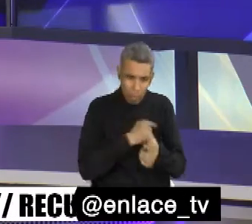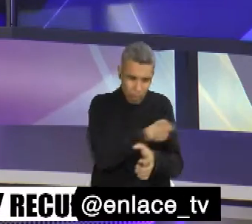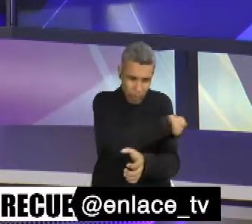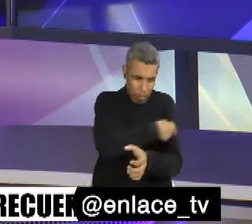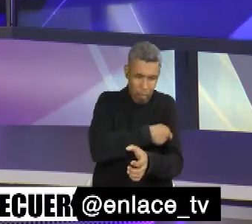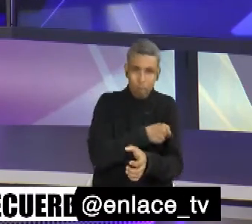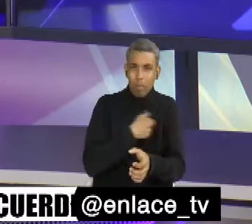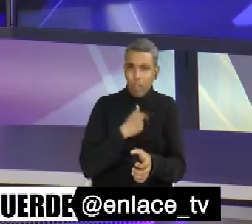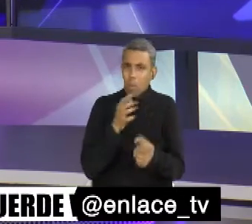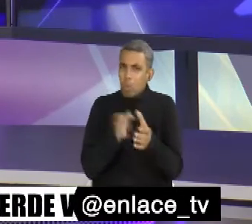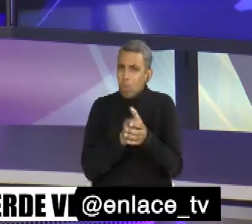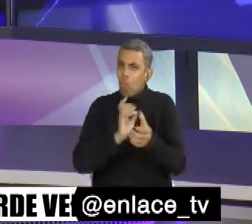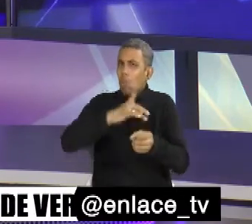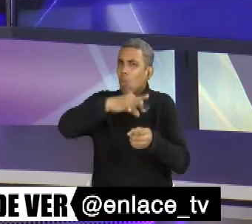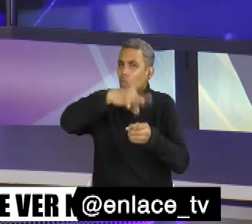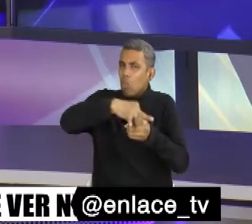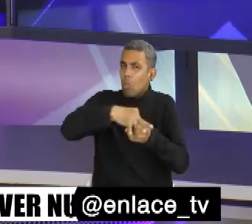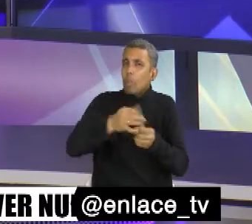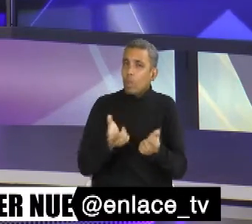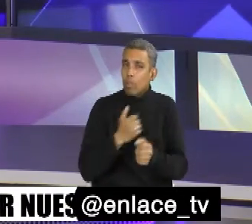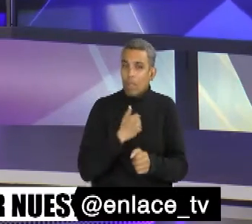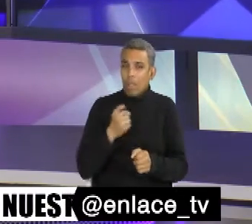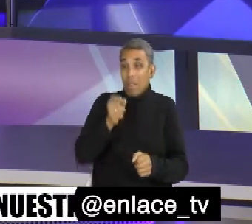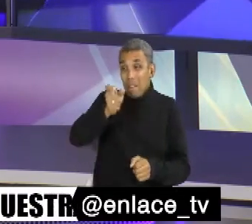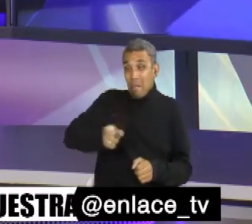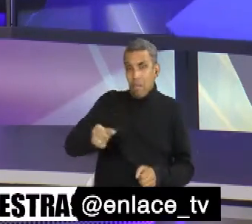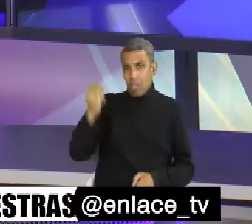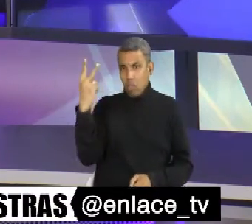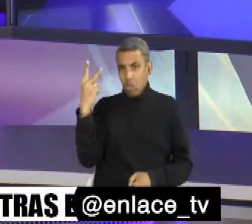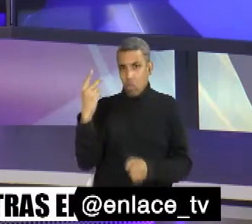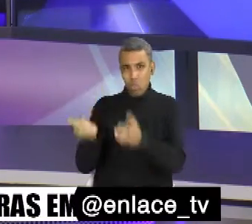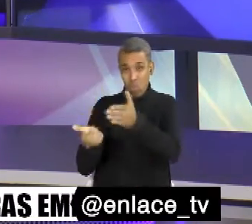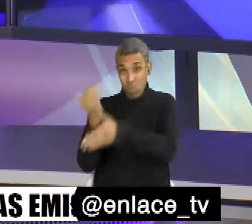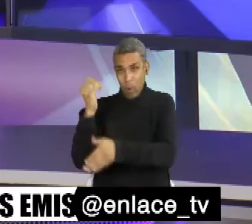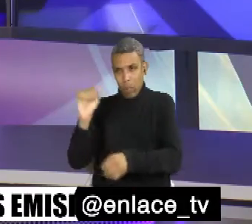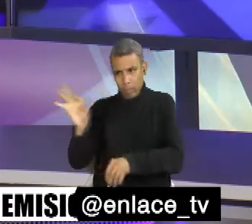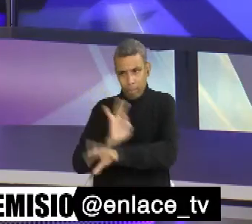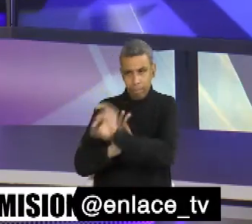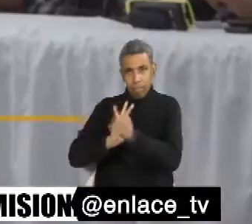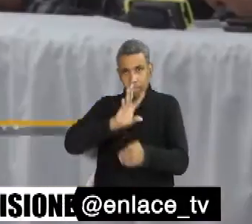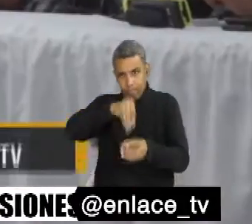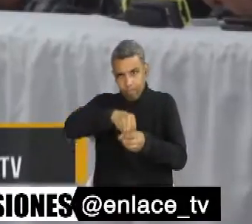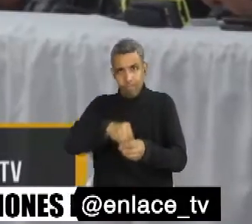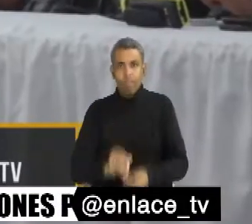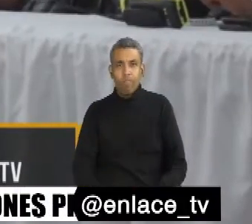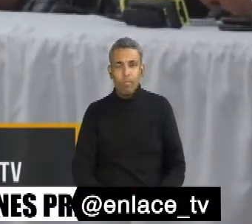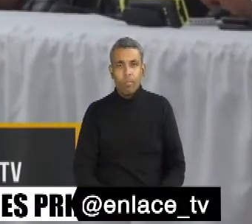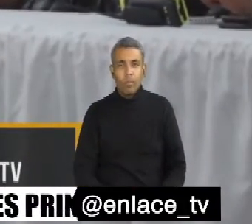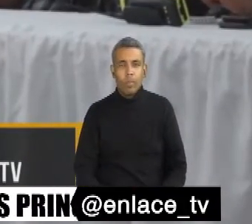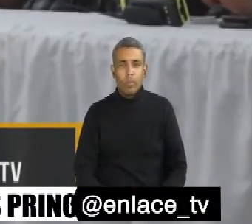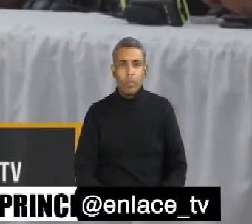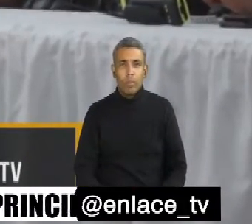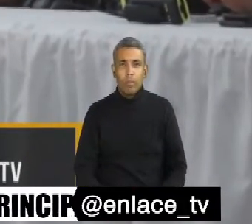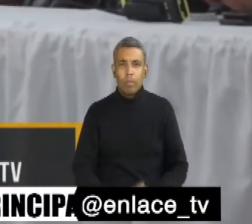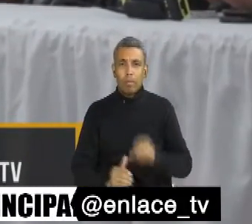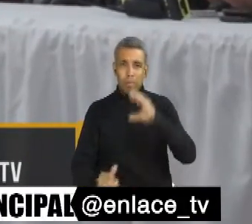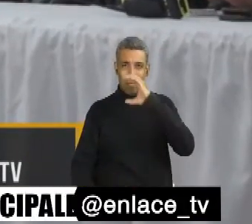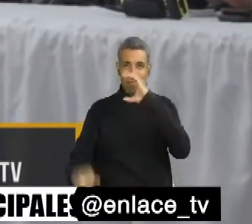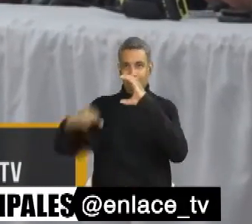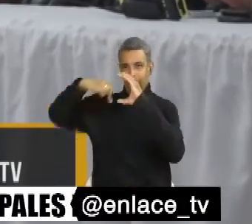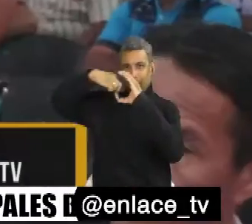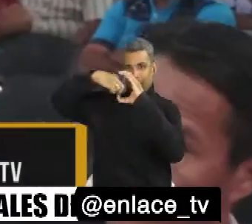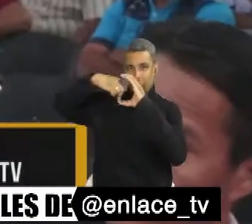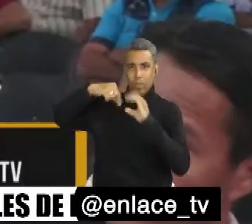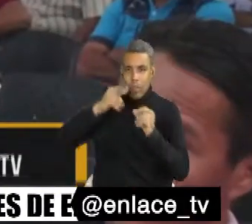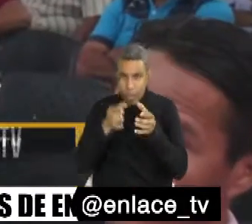electoral. El acto se cumplió en las instalaciones del Centro Popular Comercial. Se desarrolló en el CPC el cuarto comité de